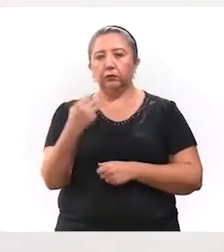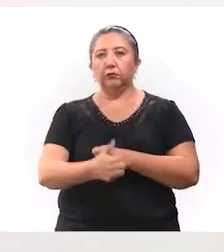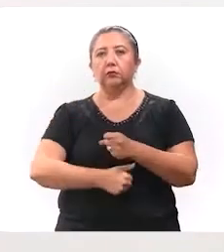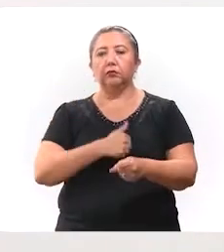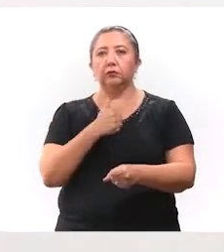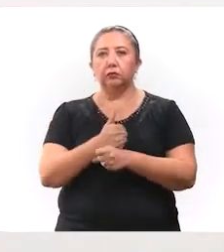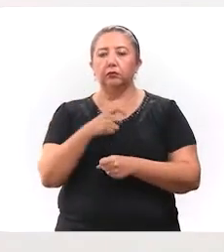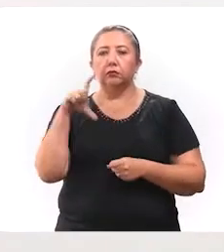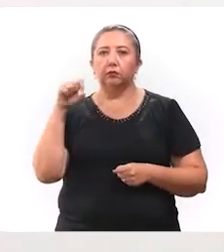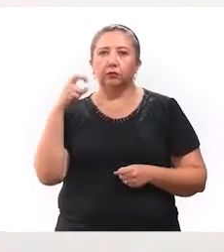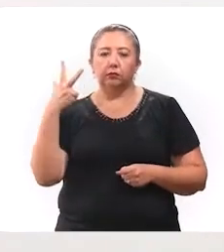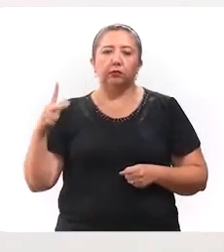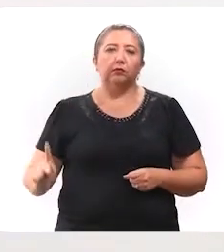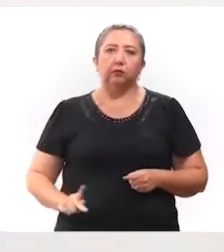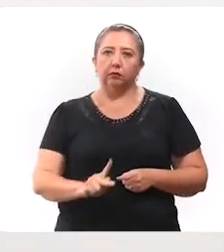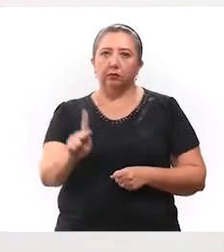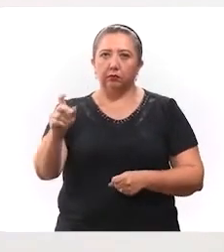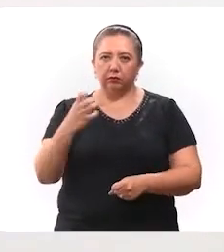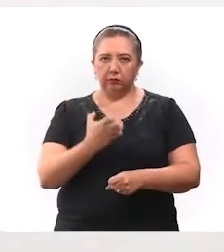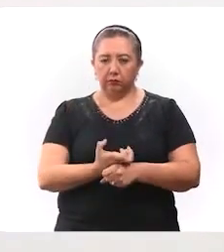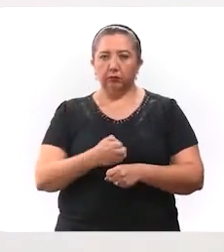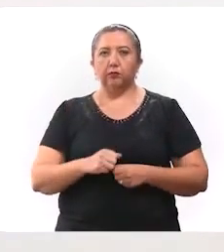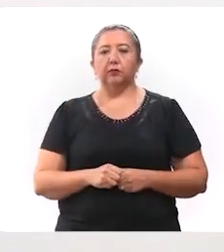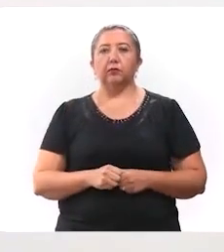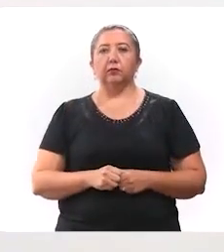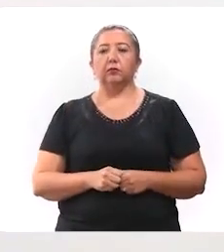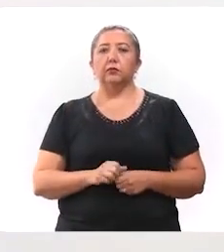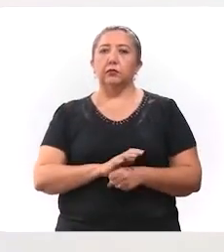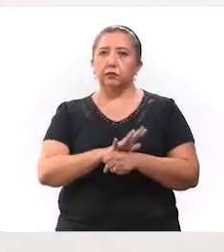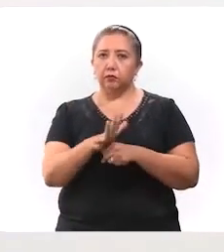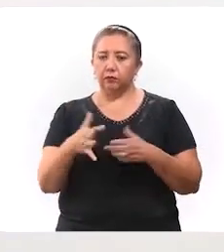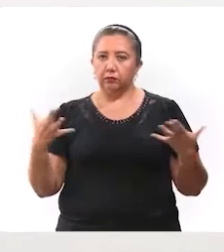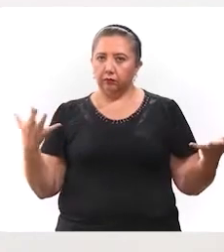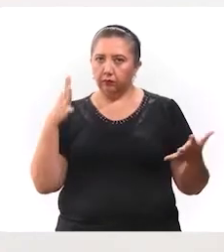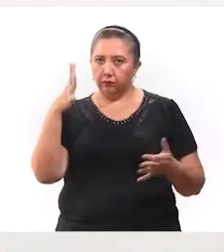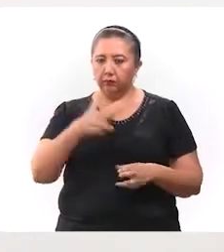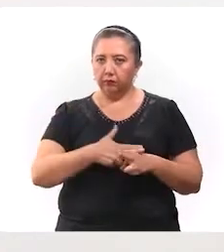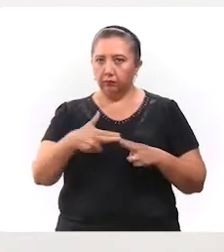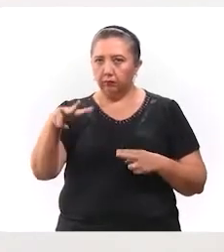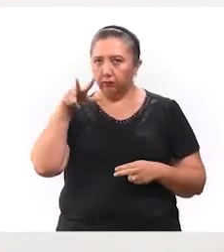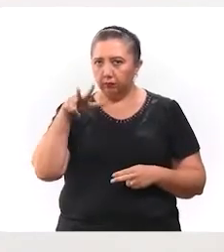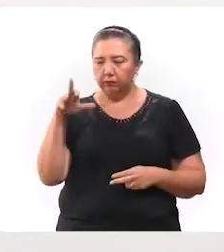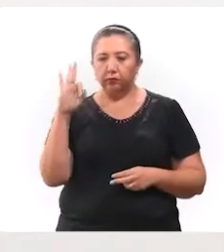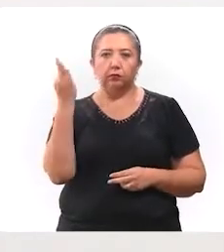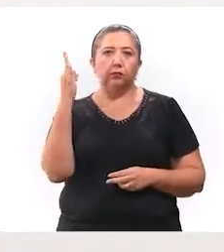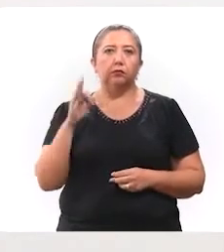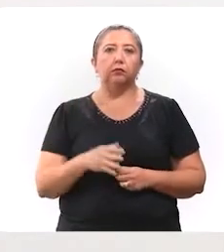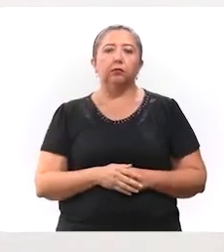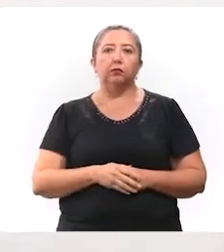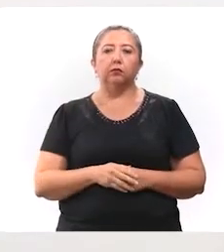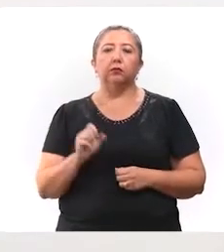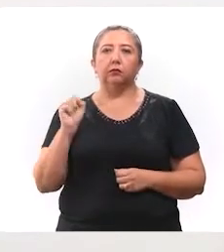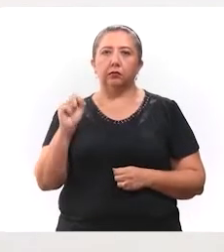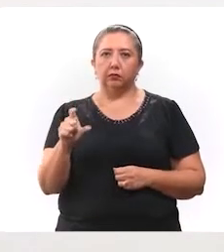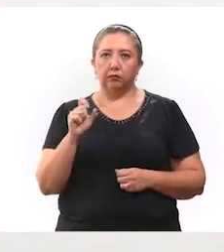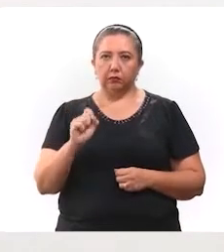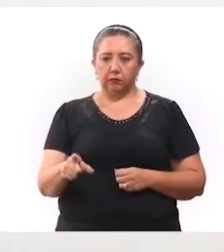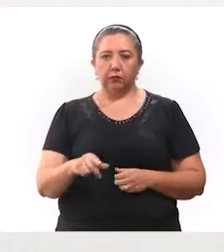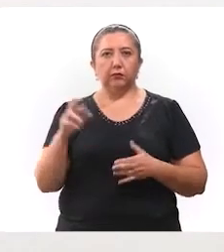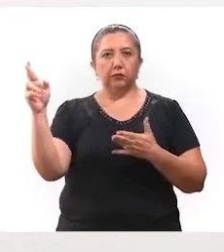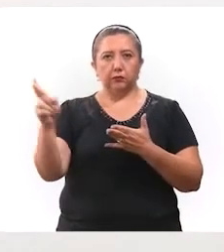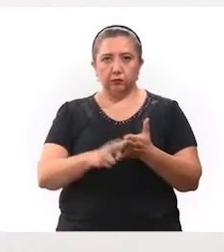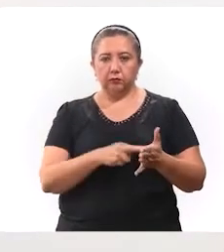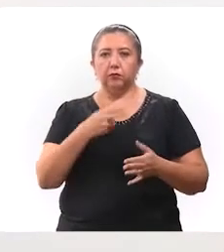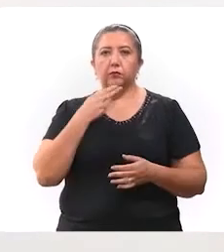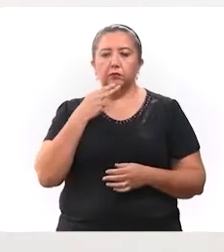59 años en 28 municipios del interior de la entidad, la cual se realizará hasta el 18 de febrero. Asimismo, se